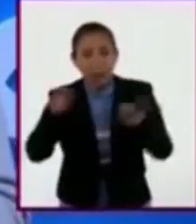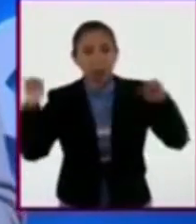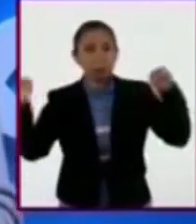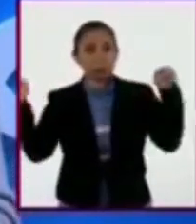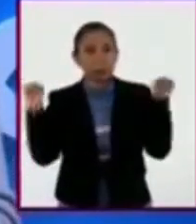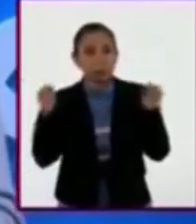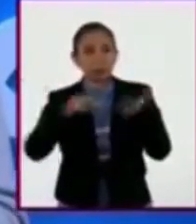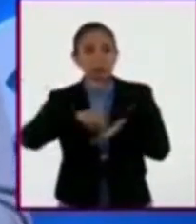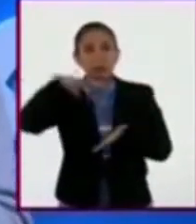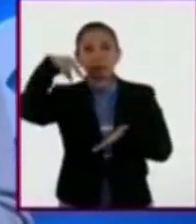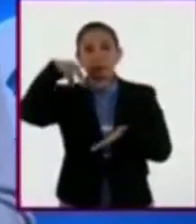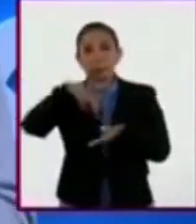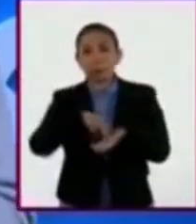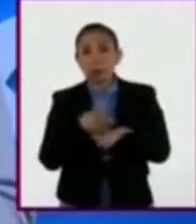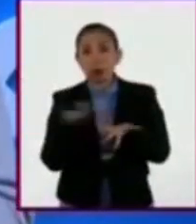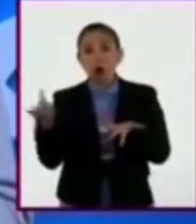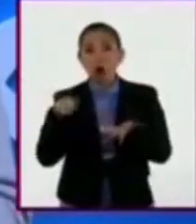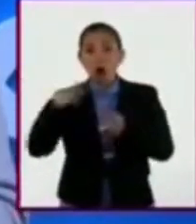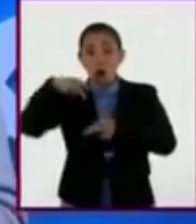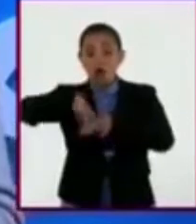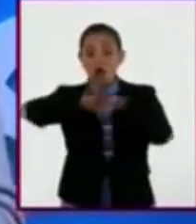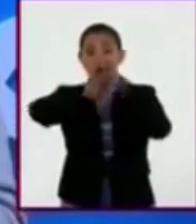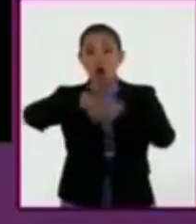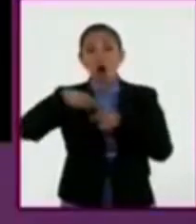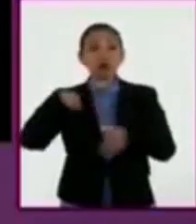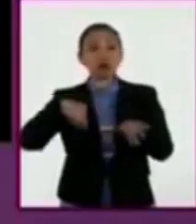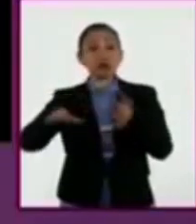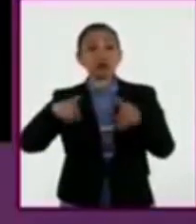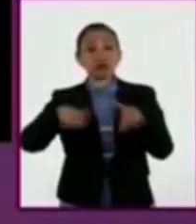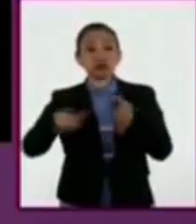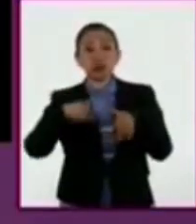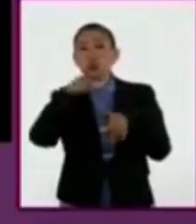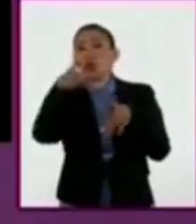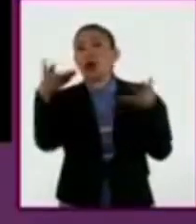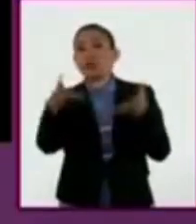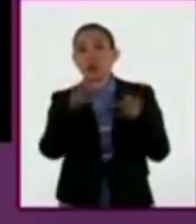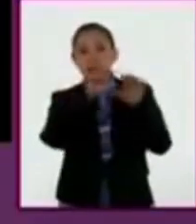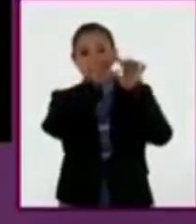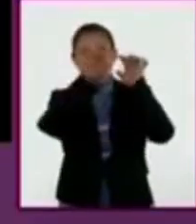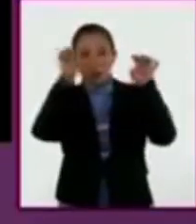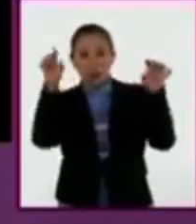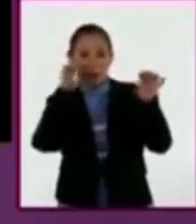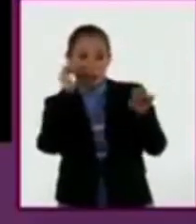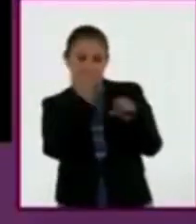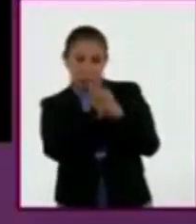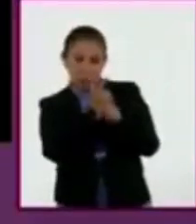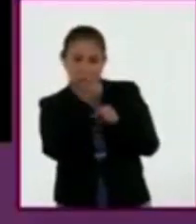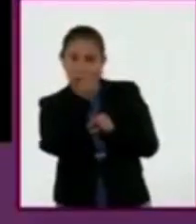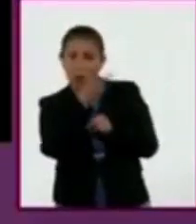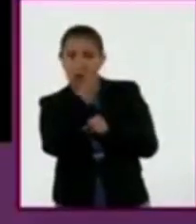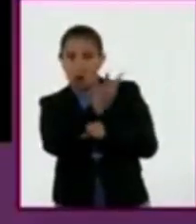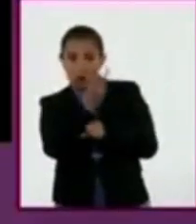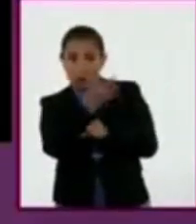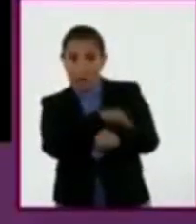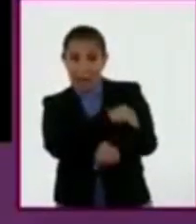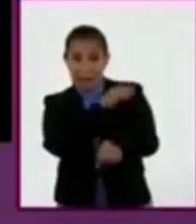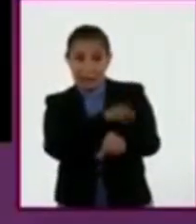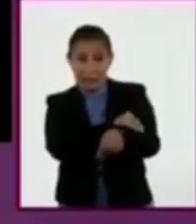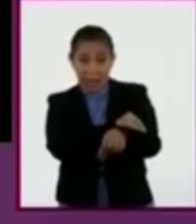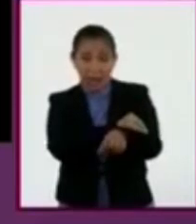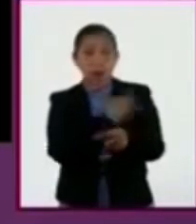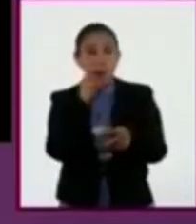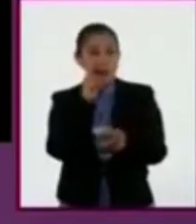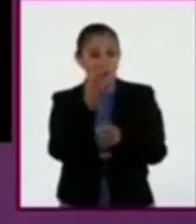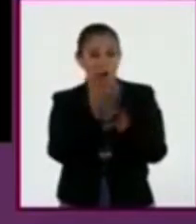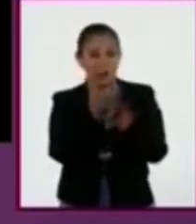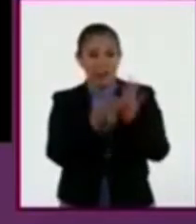correr, saltar, subirse a un columpio o caminar. Pueden realizar un esquema e identificar estos dos tipos de energía, como los